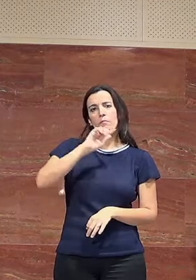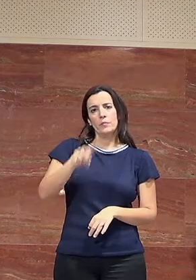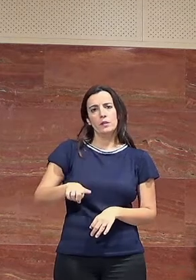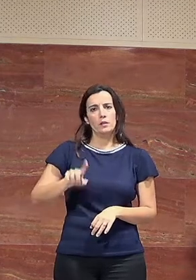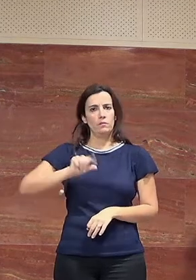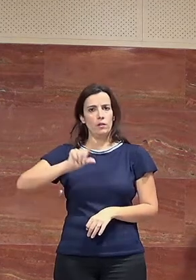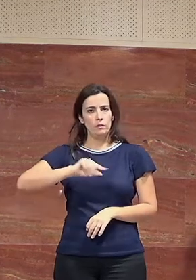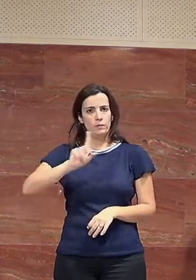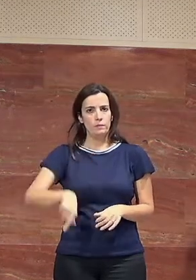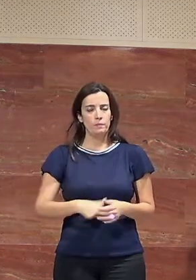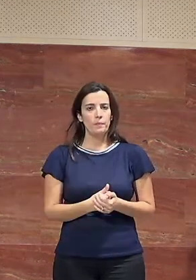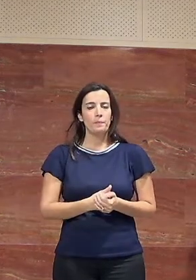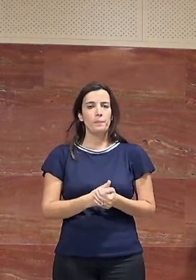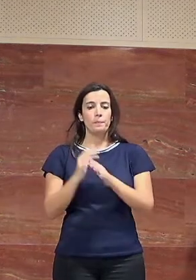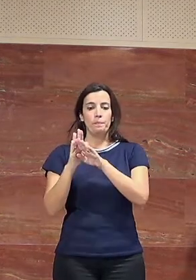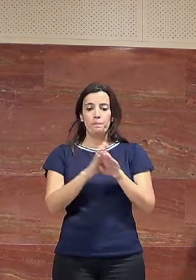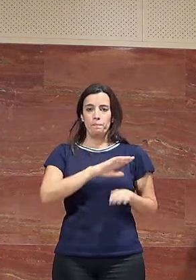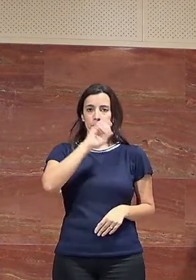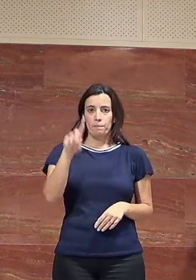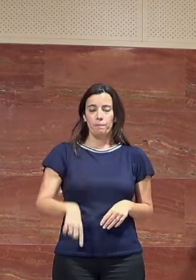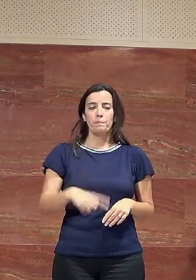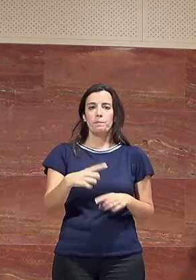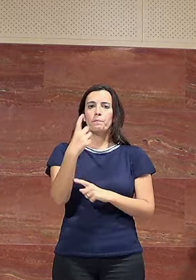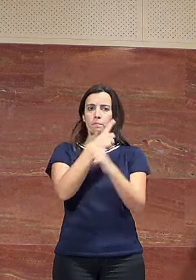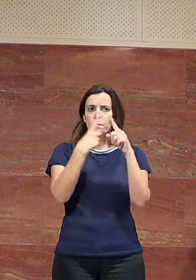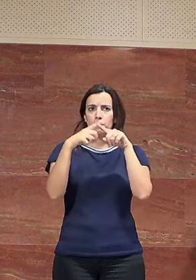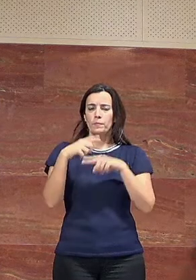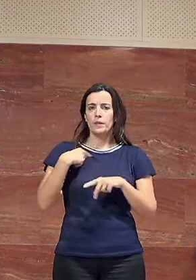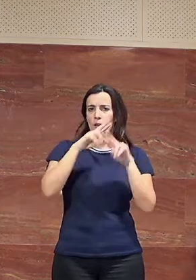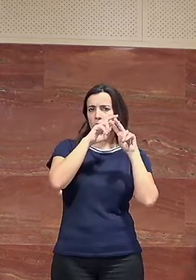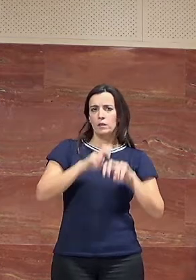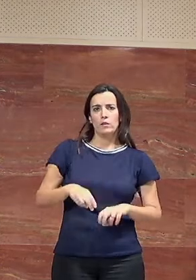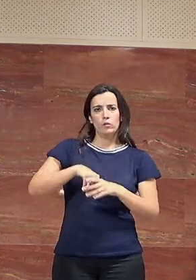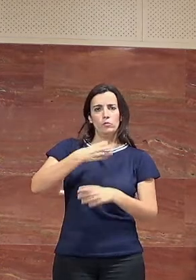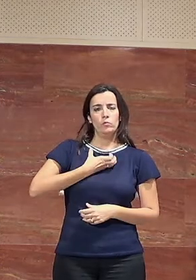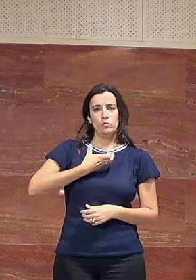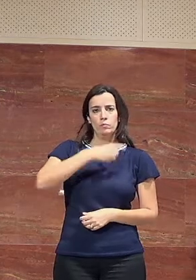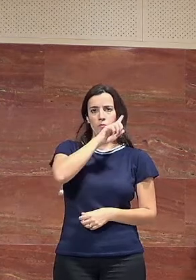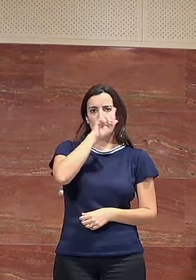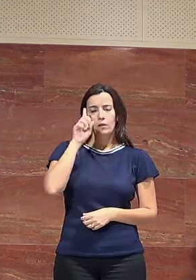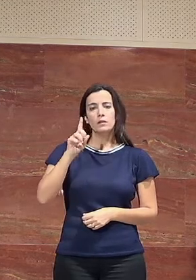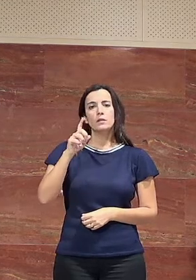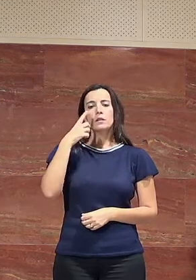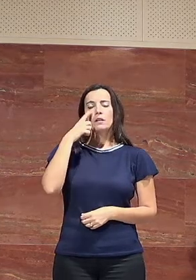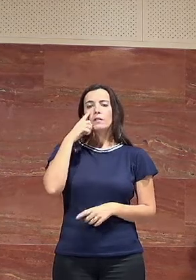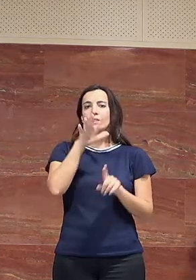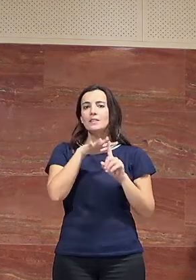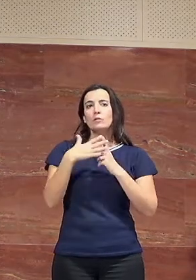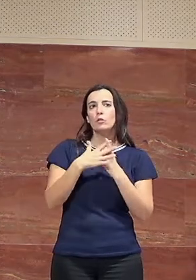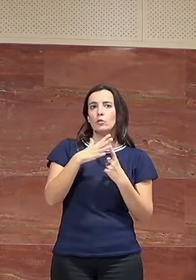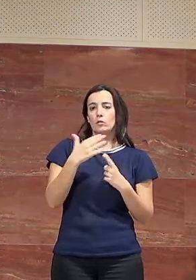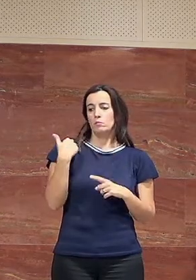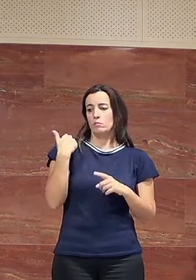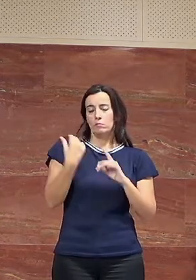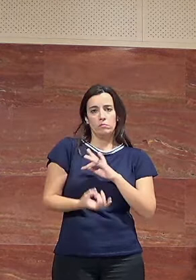económica. Por otro lado, hay aplicaciones que estamos ya analizando en el Ayuntamiento de Madrid para unas circunstancias que se están produciendo de